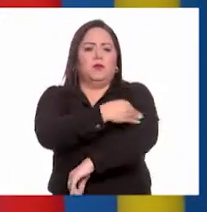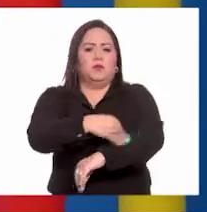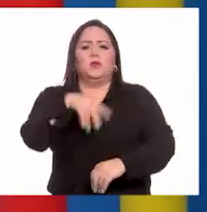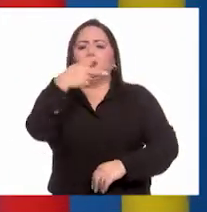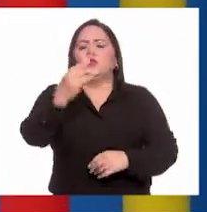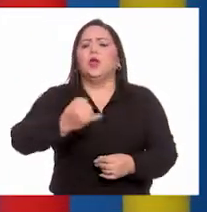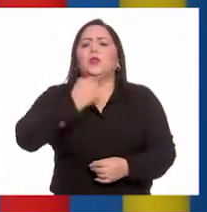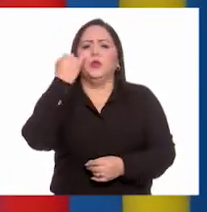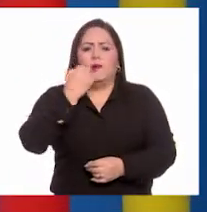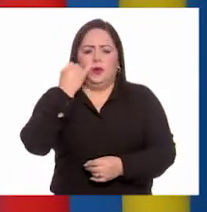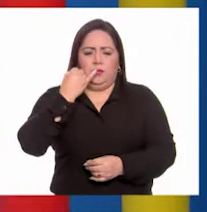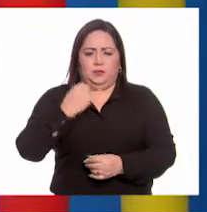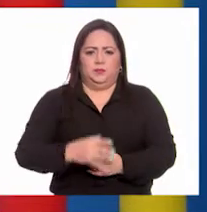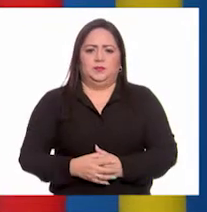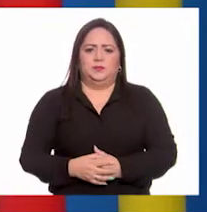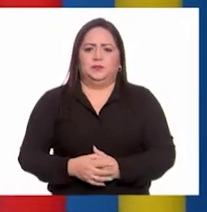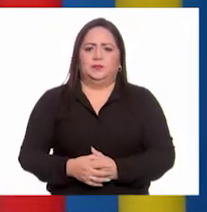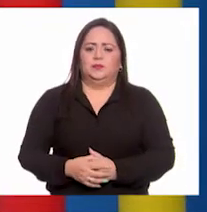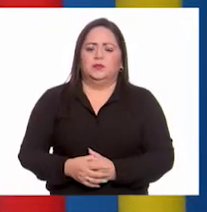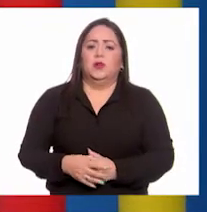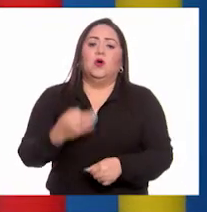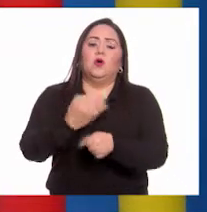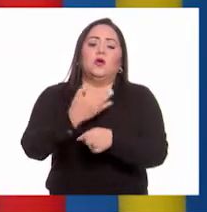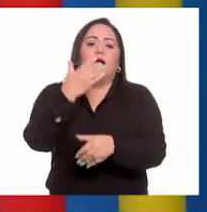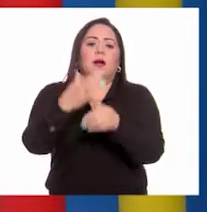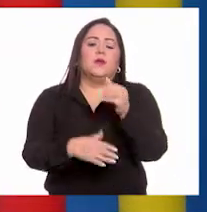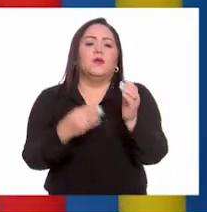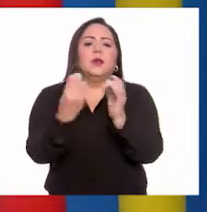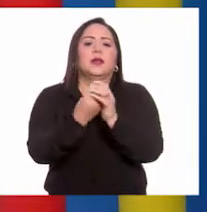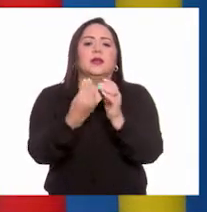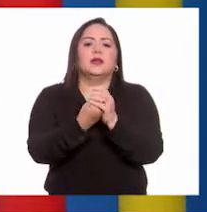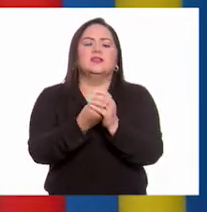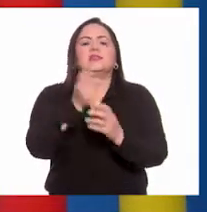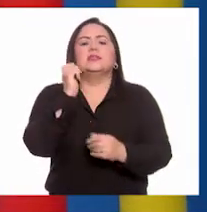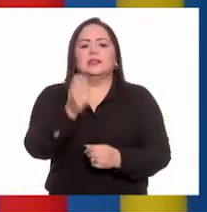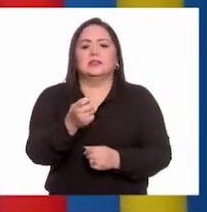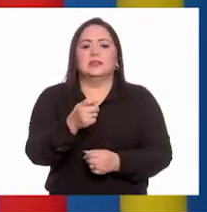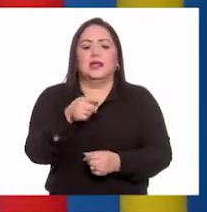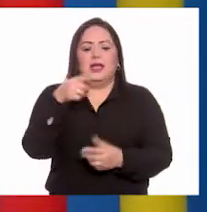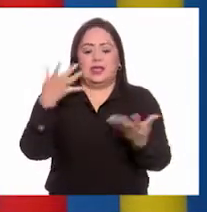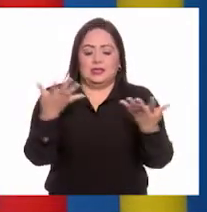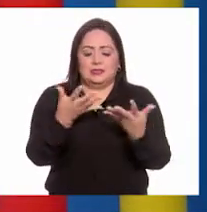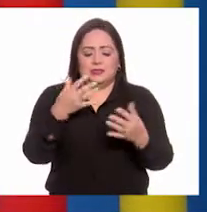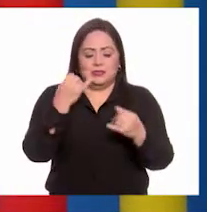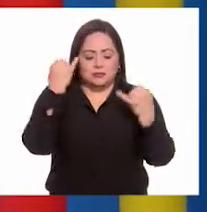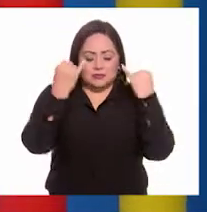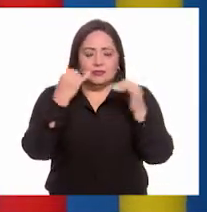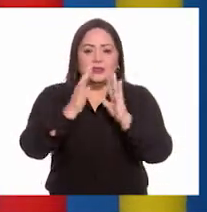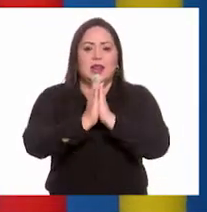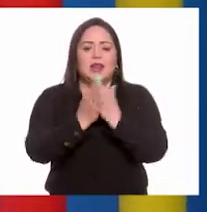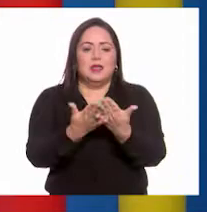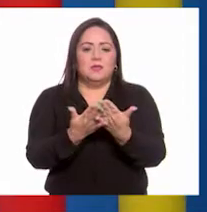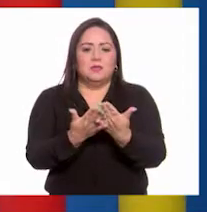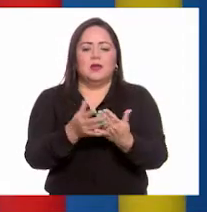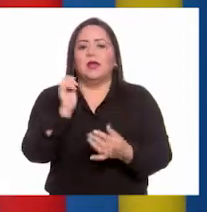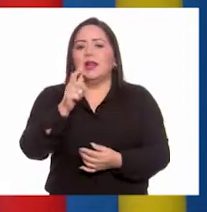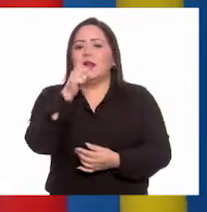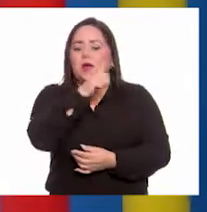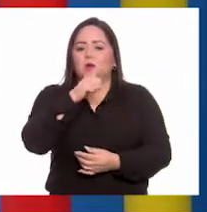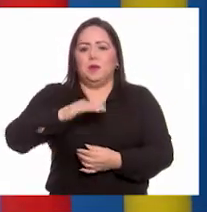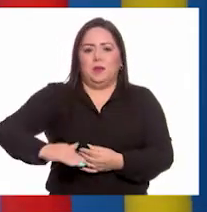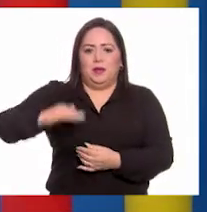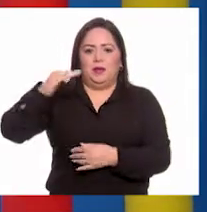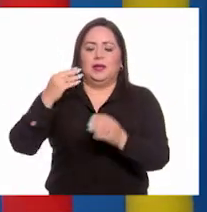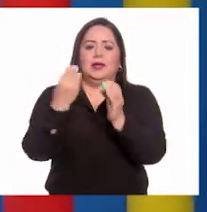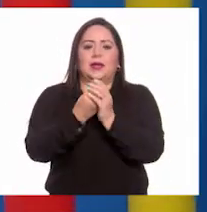tu familia en tu lengua materna. Por hoy hemos terminado con Así creamos nuestros libros. En lengua